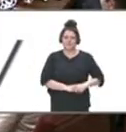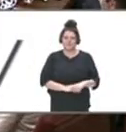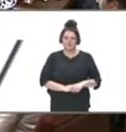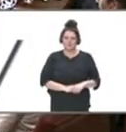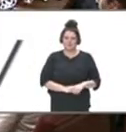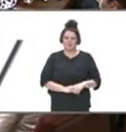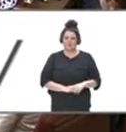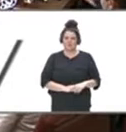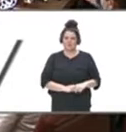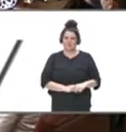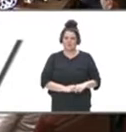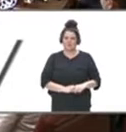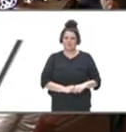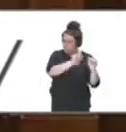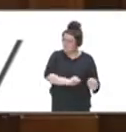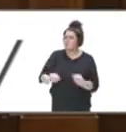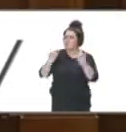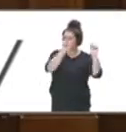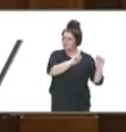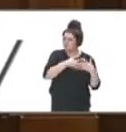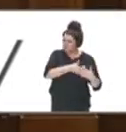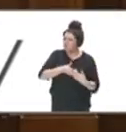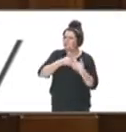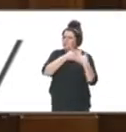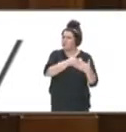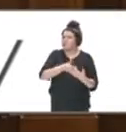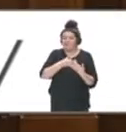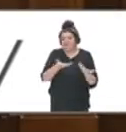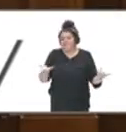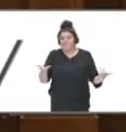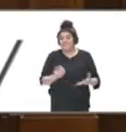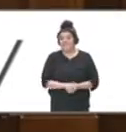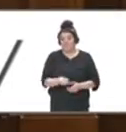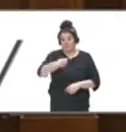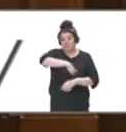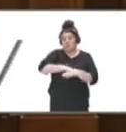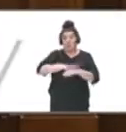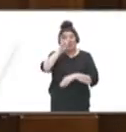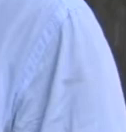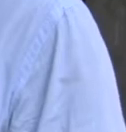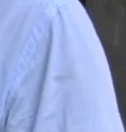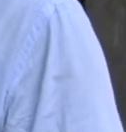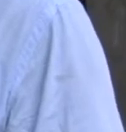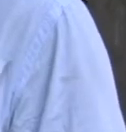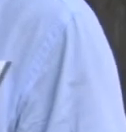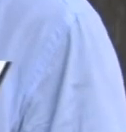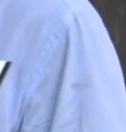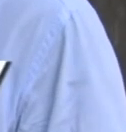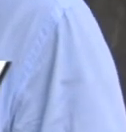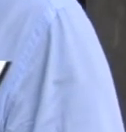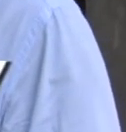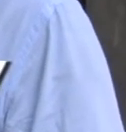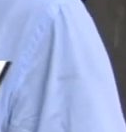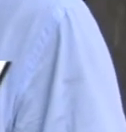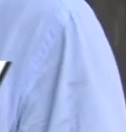acuñada en el nacionalismo va a negociar el nuevo sistema electoral canario en madrid ha sido duramente criticada desde recibo